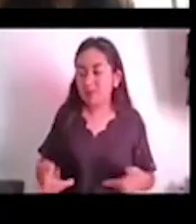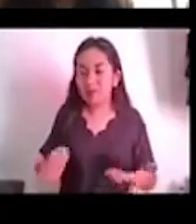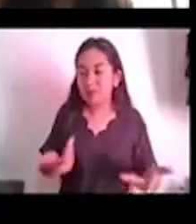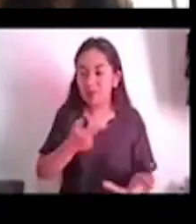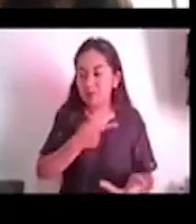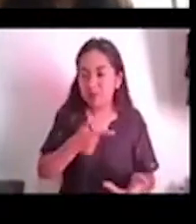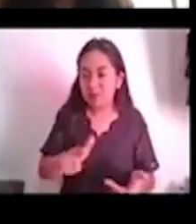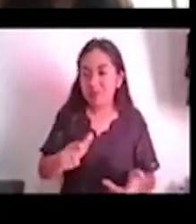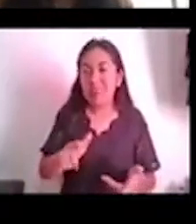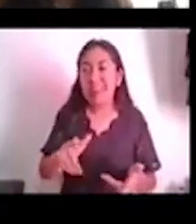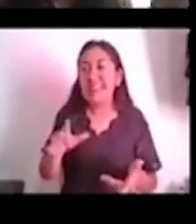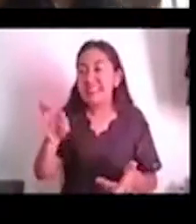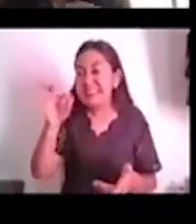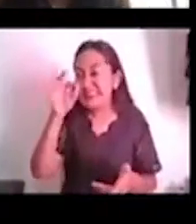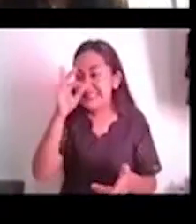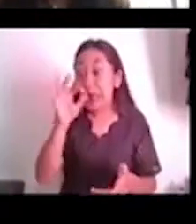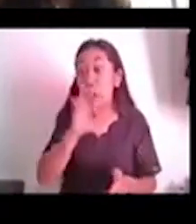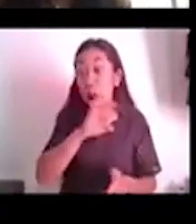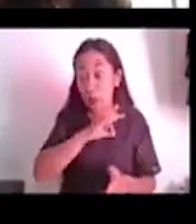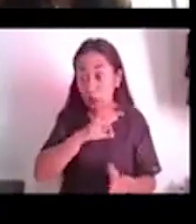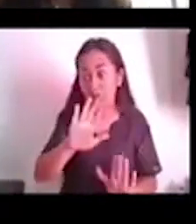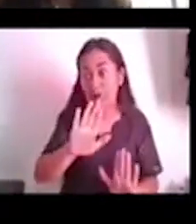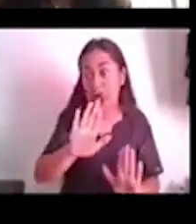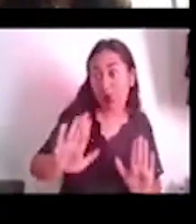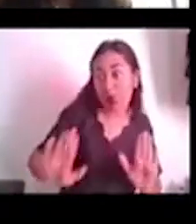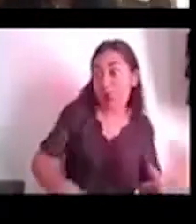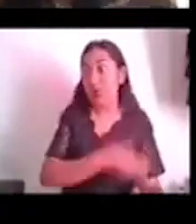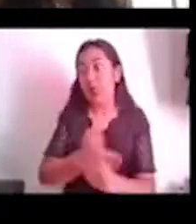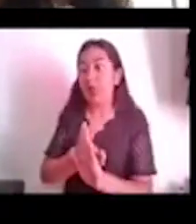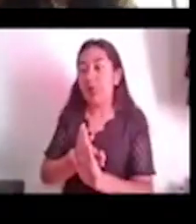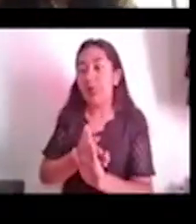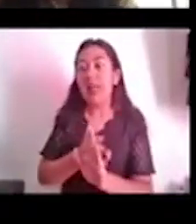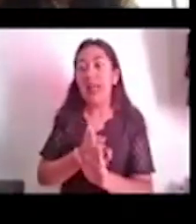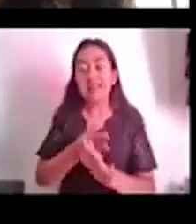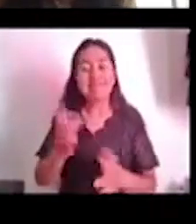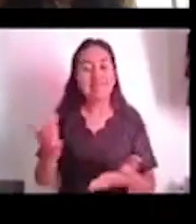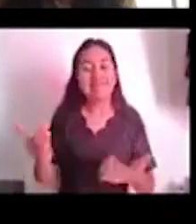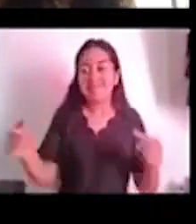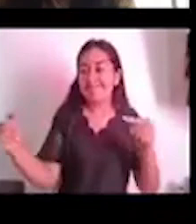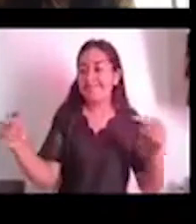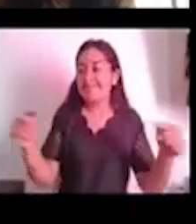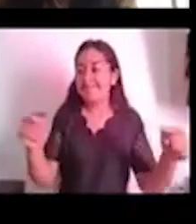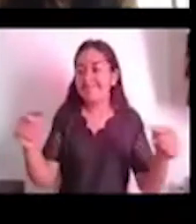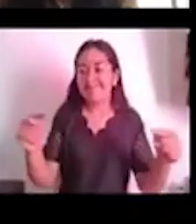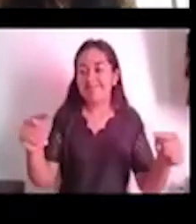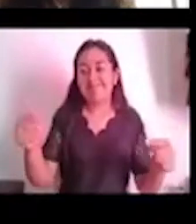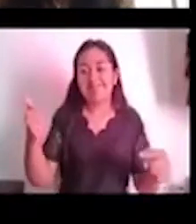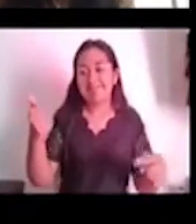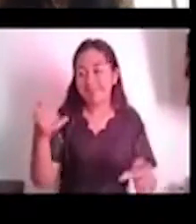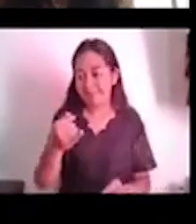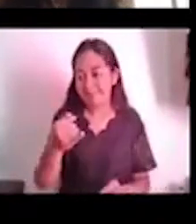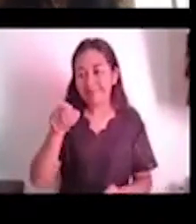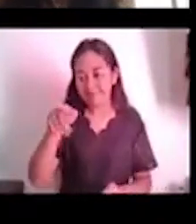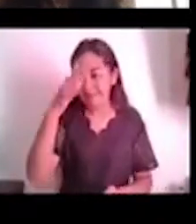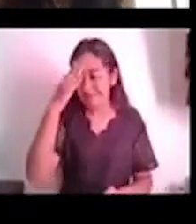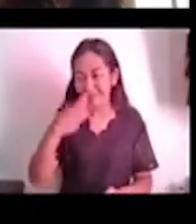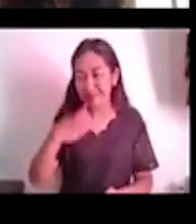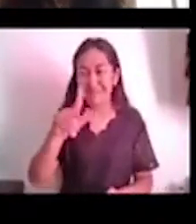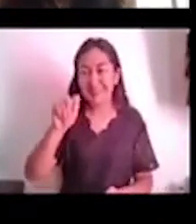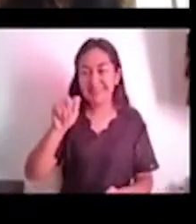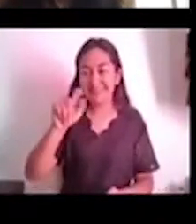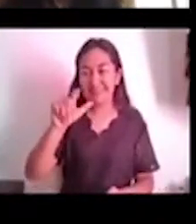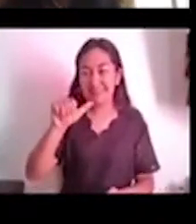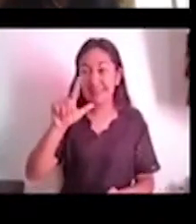que podía dar un golpe directamente en sus espaldas, ¿no? Digamos, Tlatelolco, como bien saben, está después de la Lagunilla, después